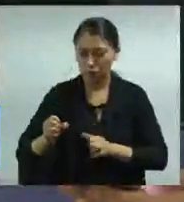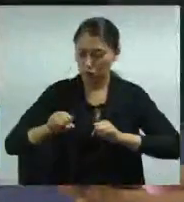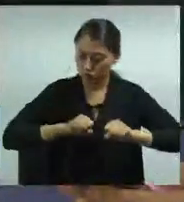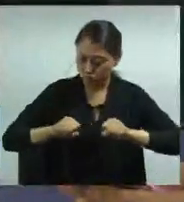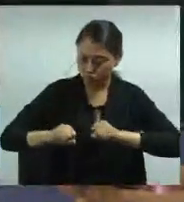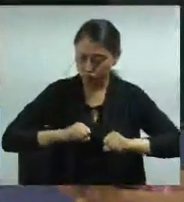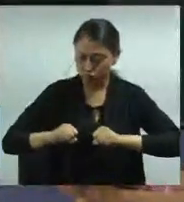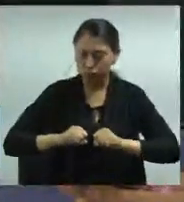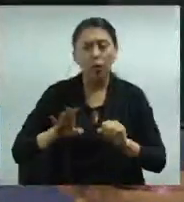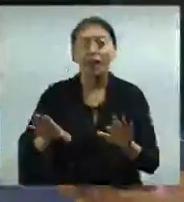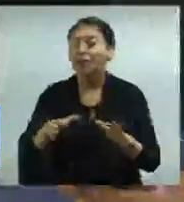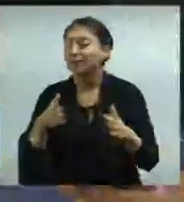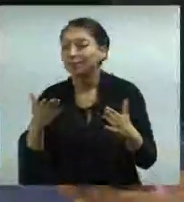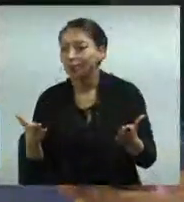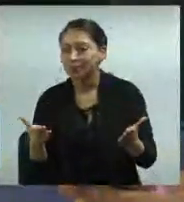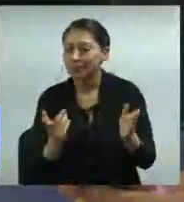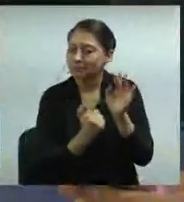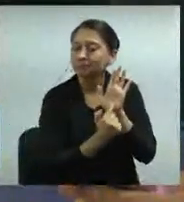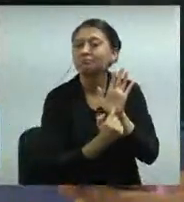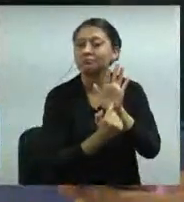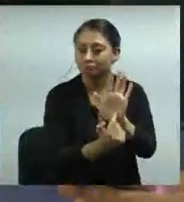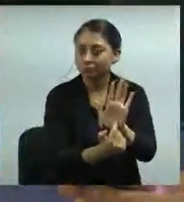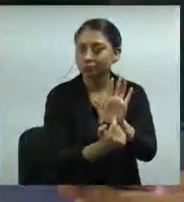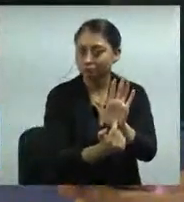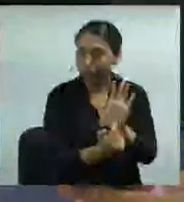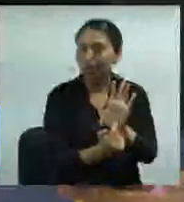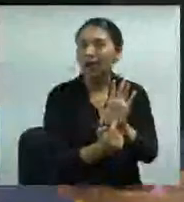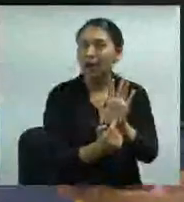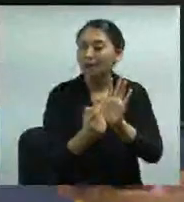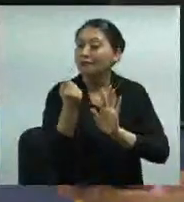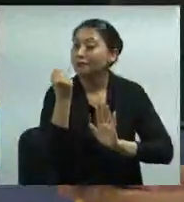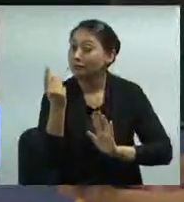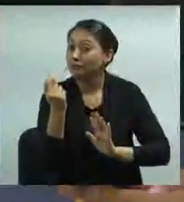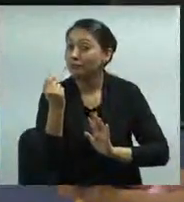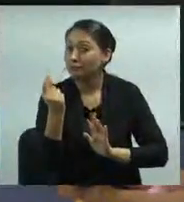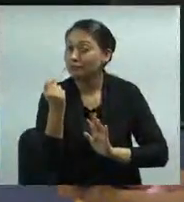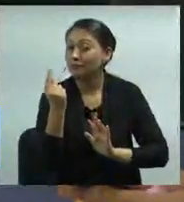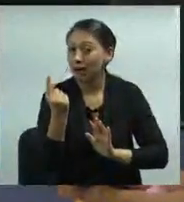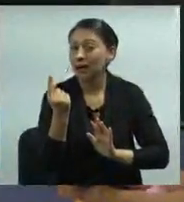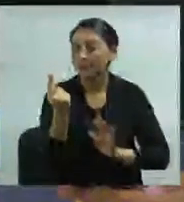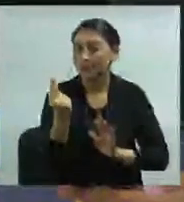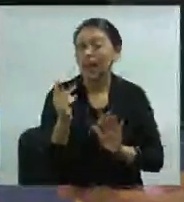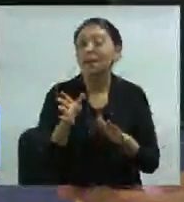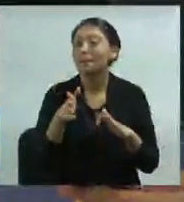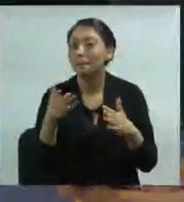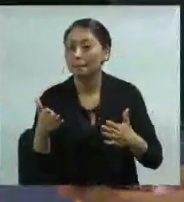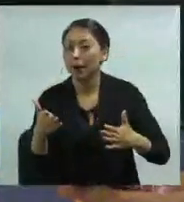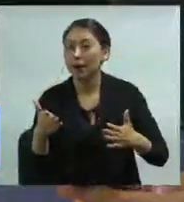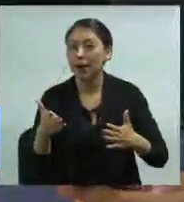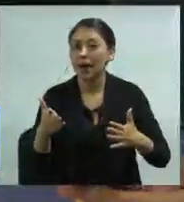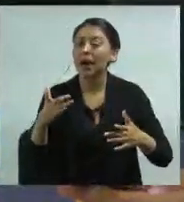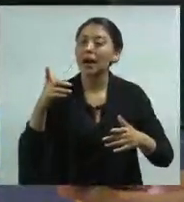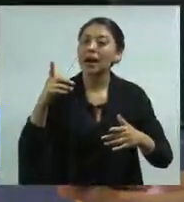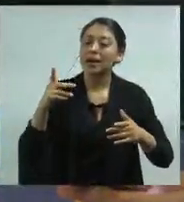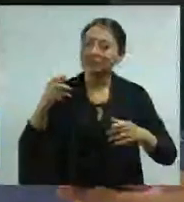ejecutado, lo que muestra y demuestra que tiene una falta de incapacidad para manejar estos